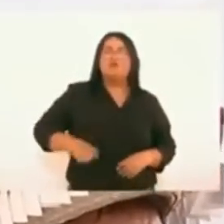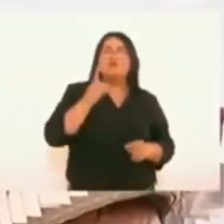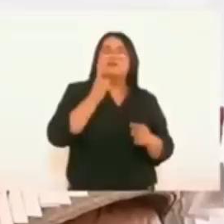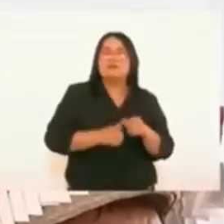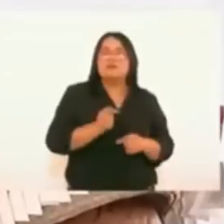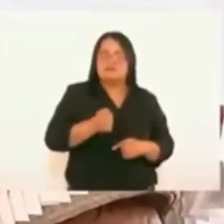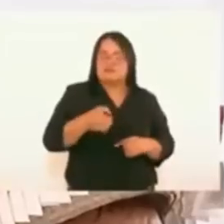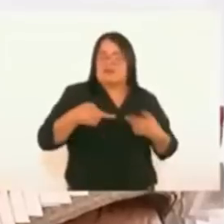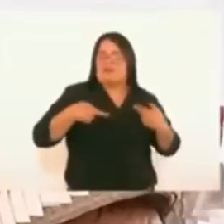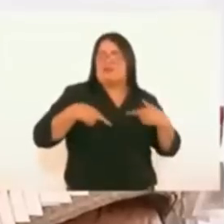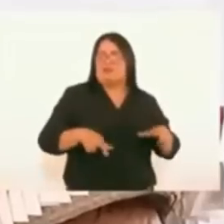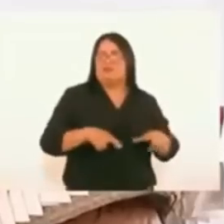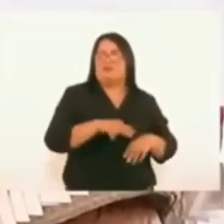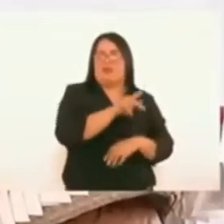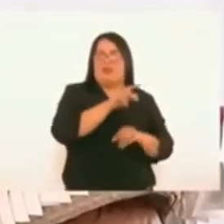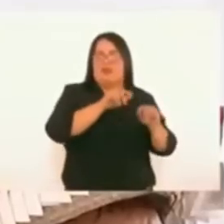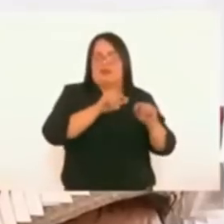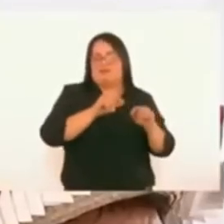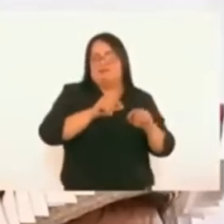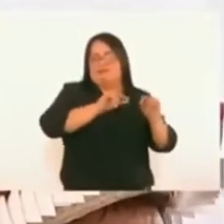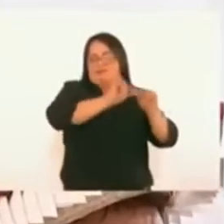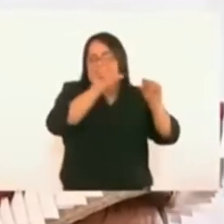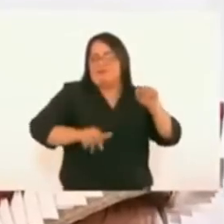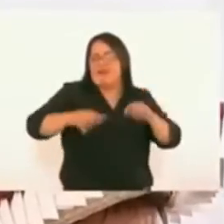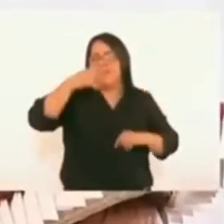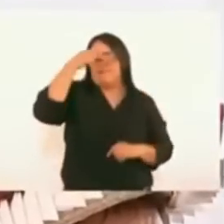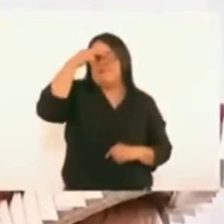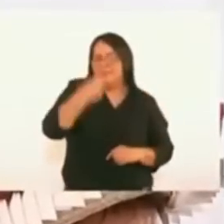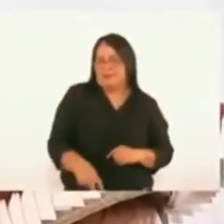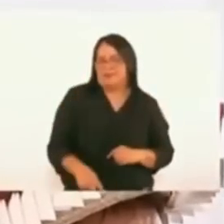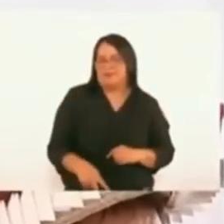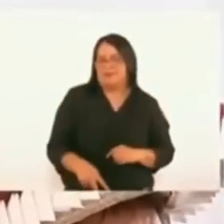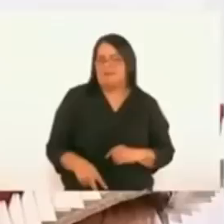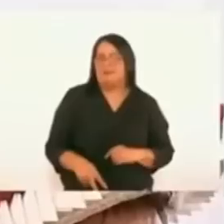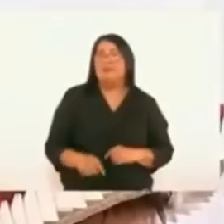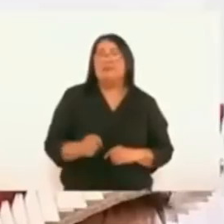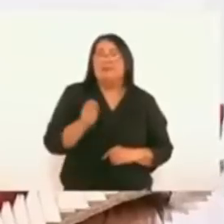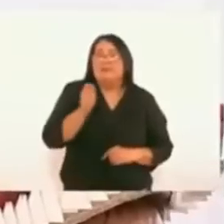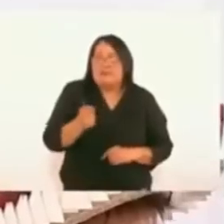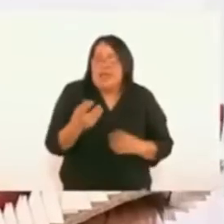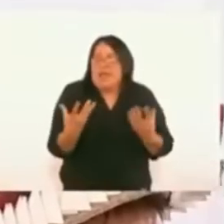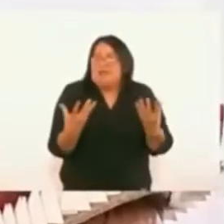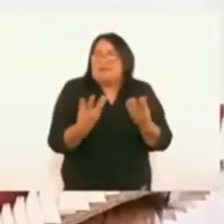al representar al pueblo de México representa a los pueblos originarios.